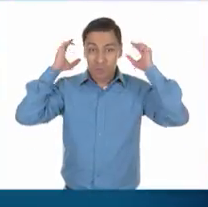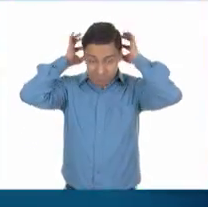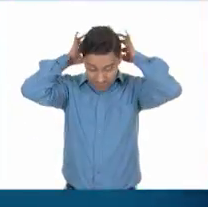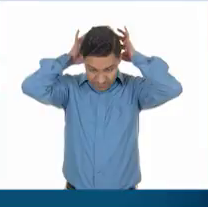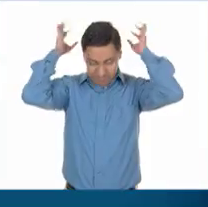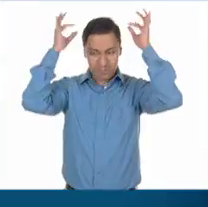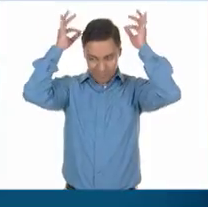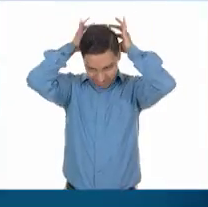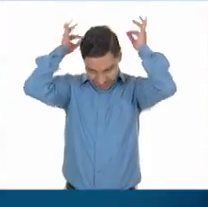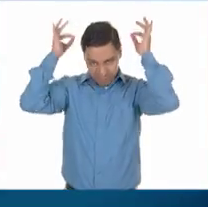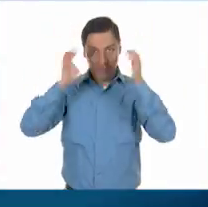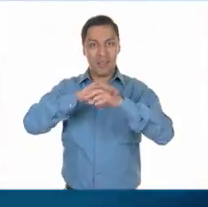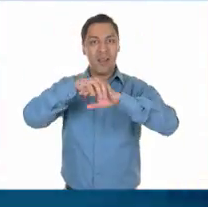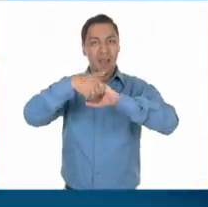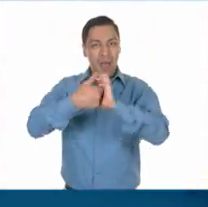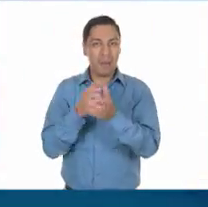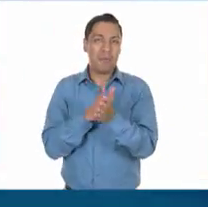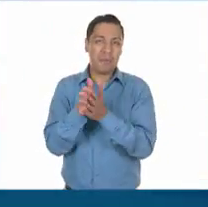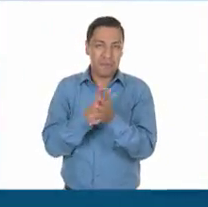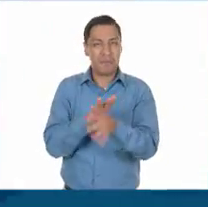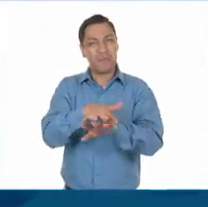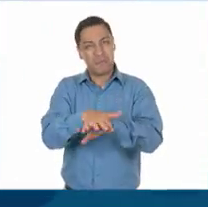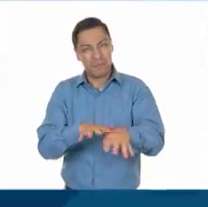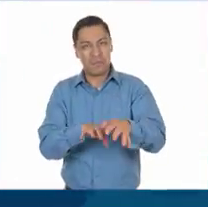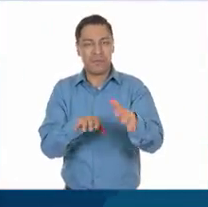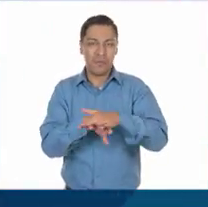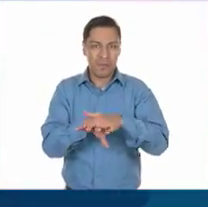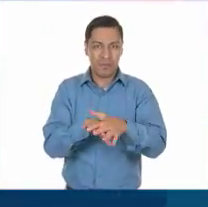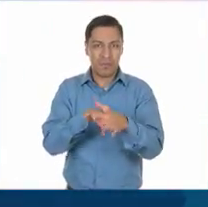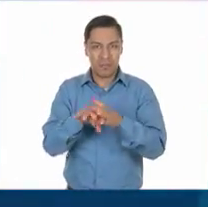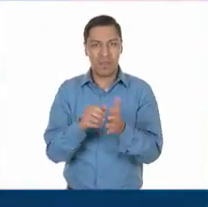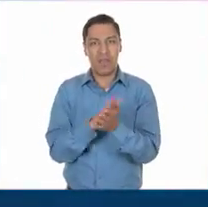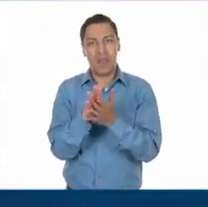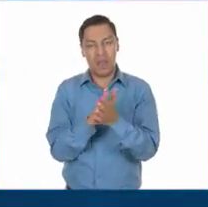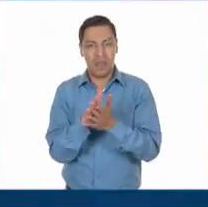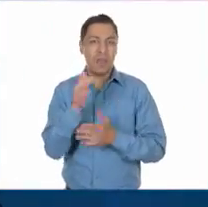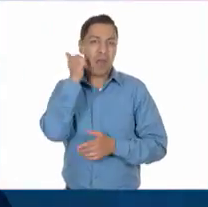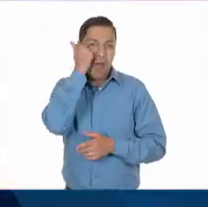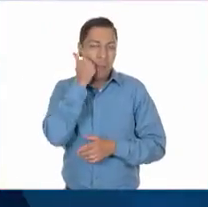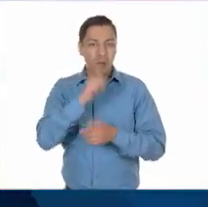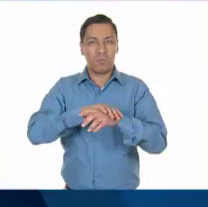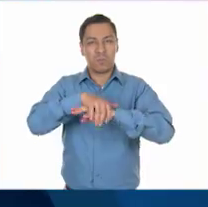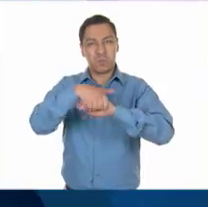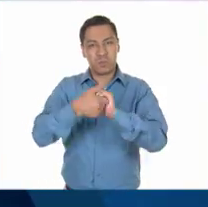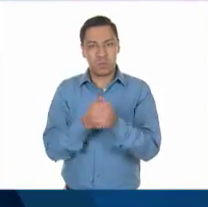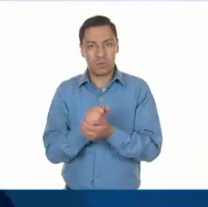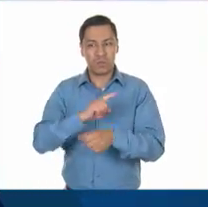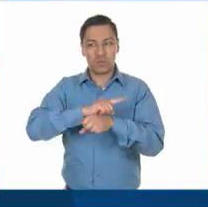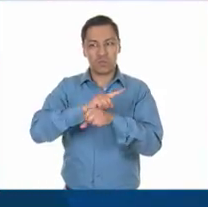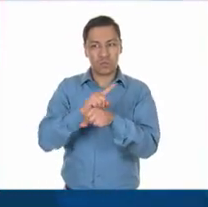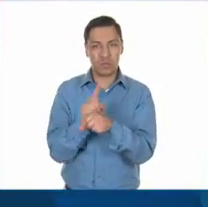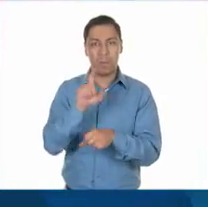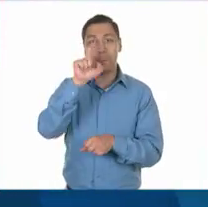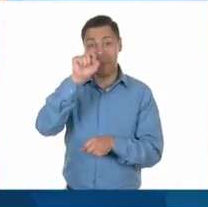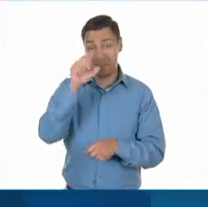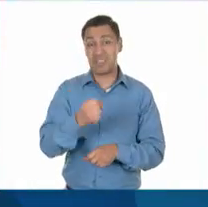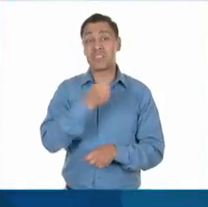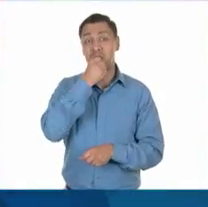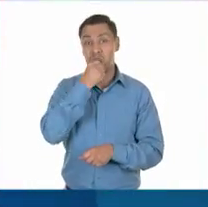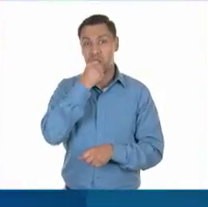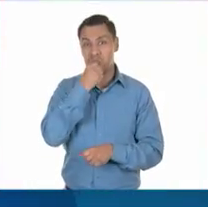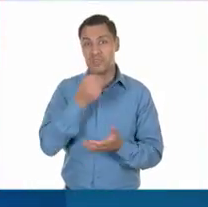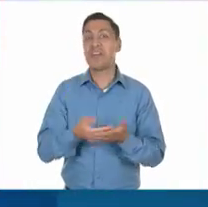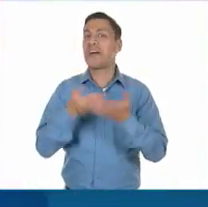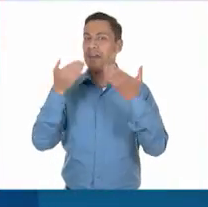cubrebocas. Lava tus manos frecuentemente con agua y con jabón, por lo menos durante 20 segundos. Ahora